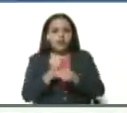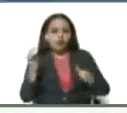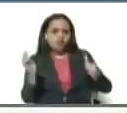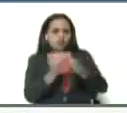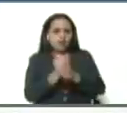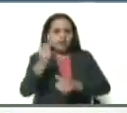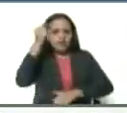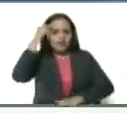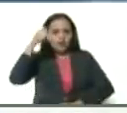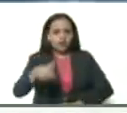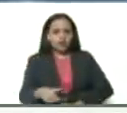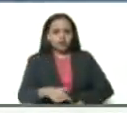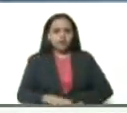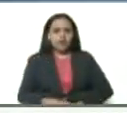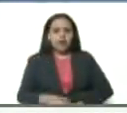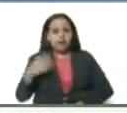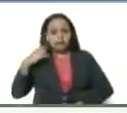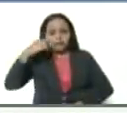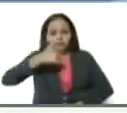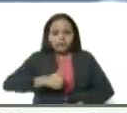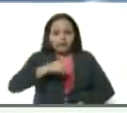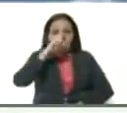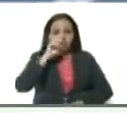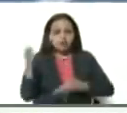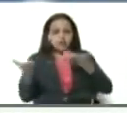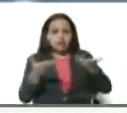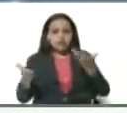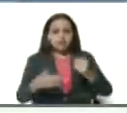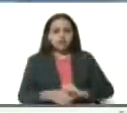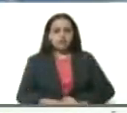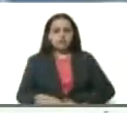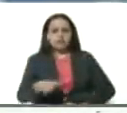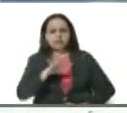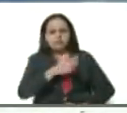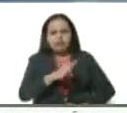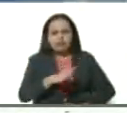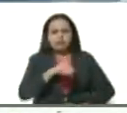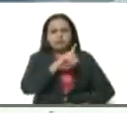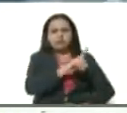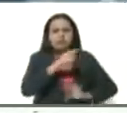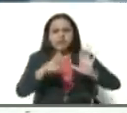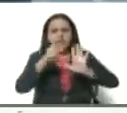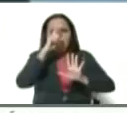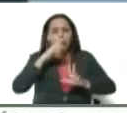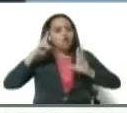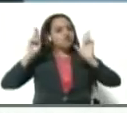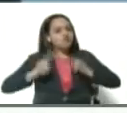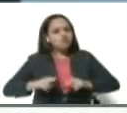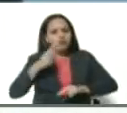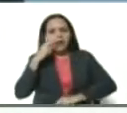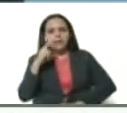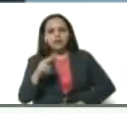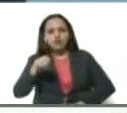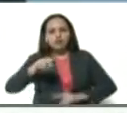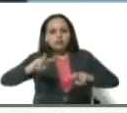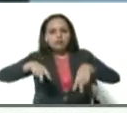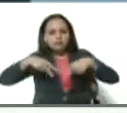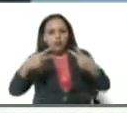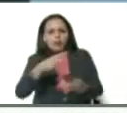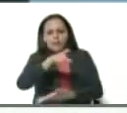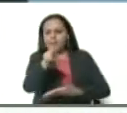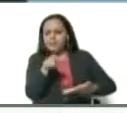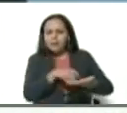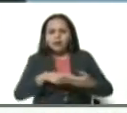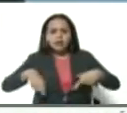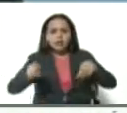en el día de hoy. En mis años de servicio que tengo acá, aproximadamente 16 años, nunca habíamos visto una reestructuración total